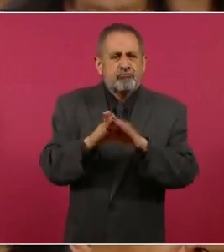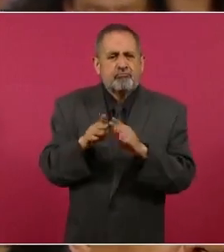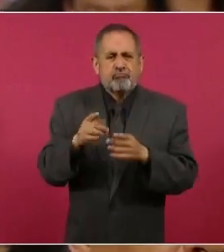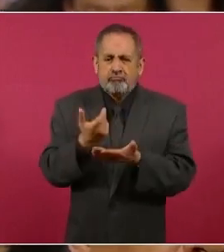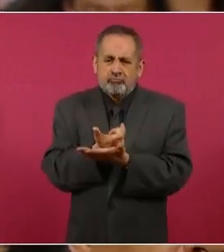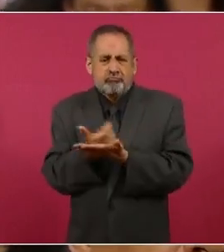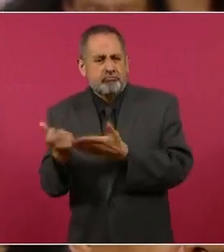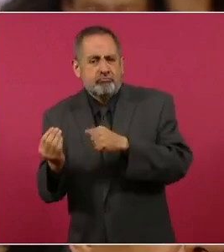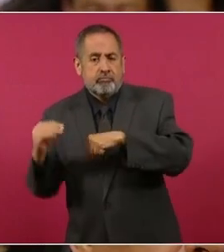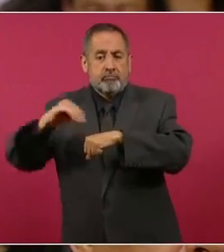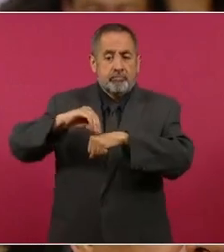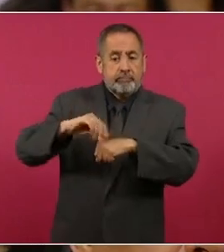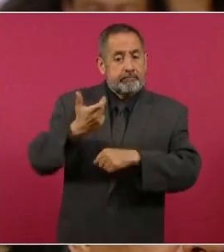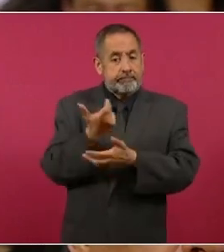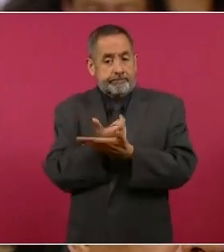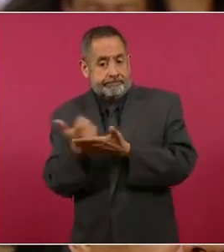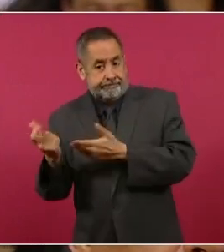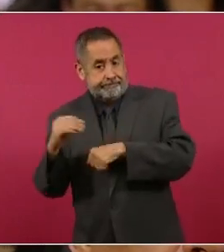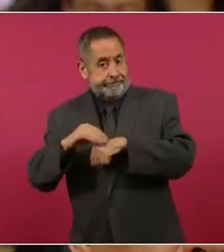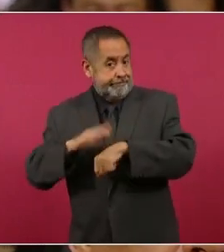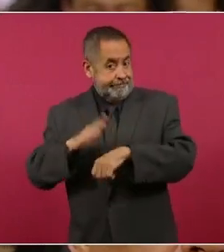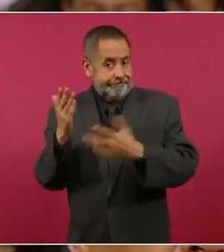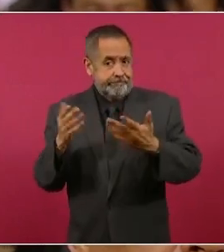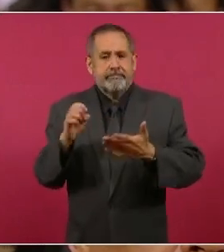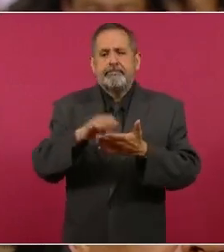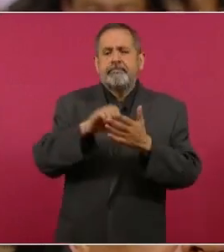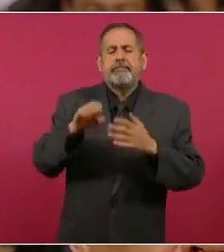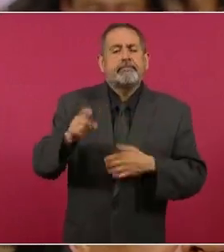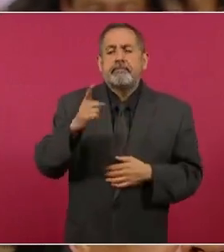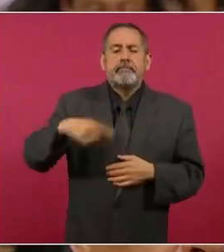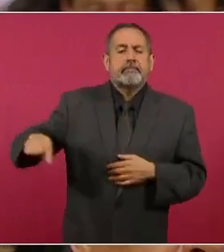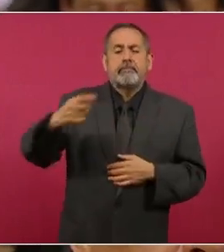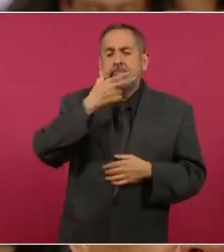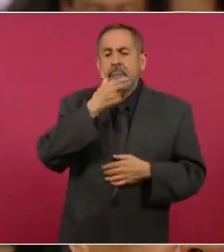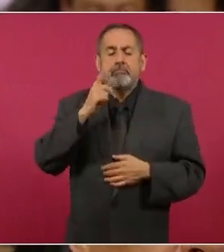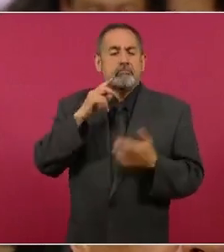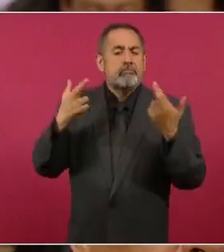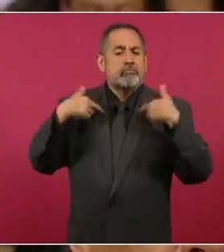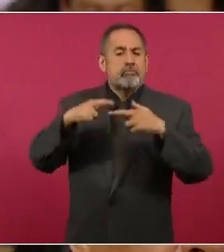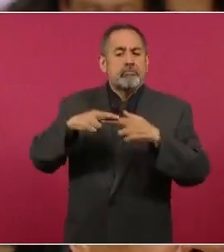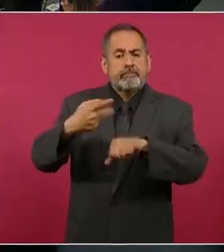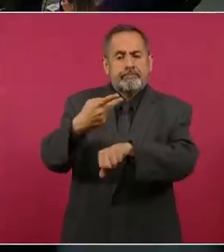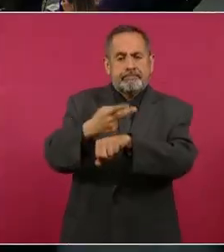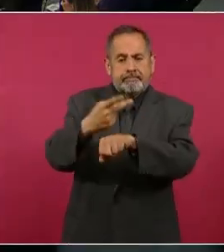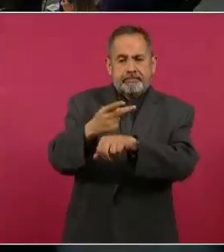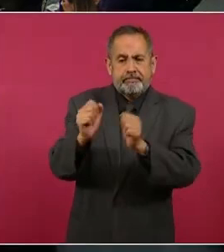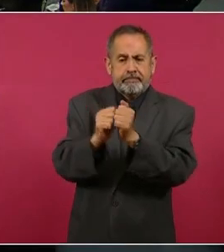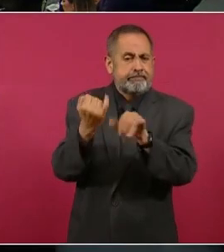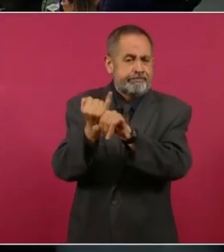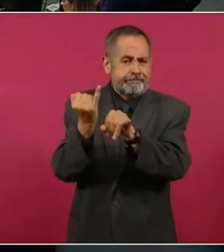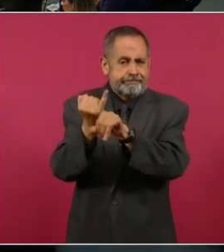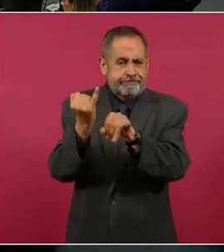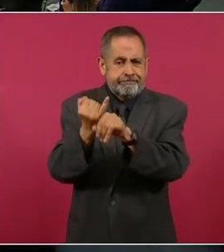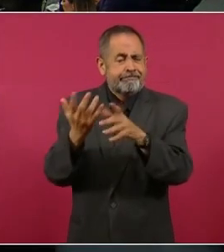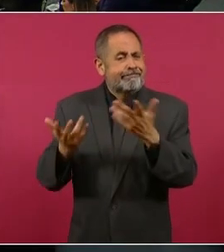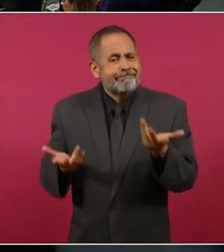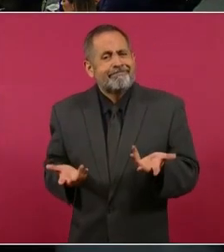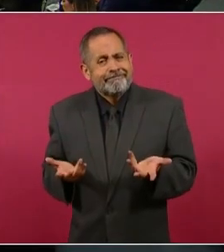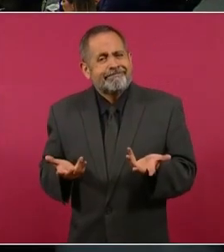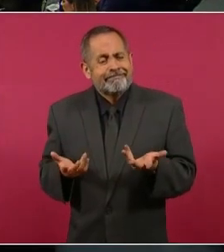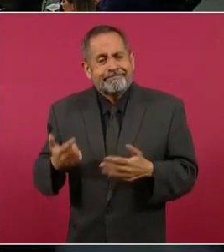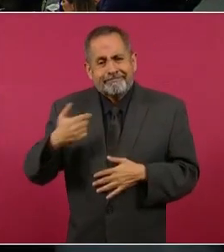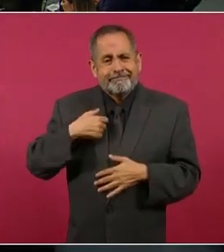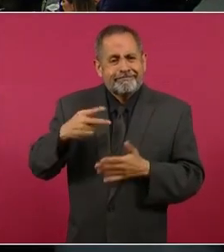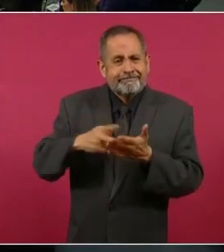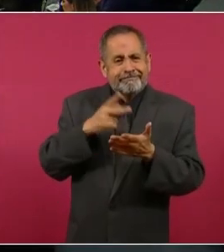este aumento. Pero está el caso, por ejemplo, de los profesores, las profesoras de prepa en línea. Ese es un tema que yo lo he traído varias